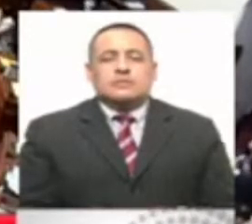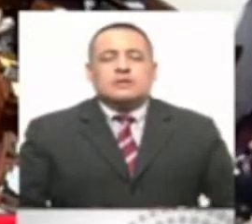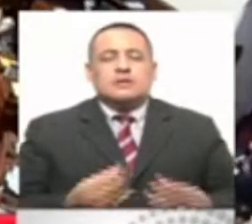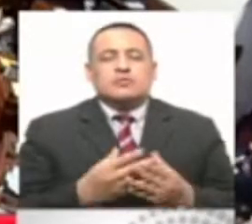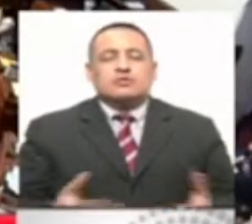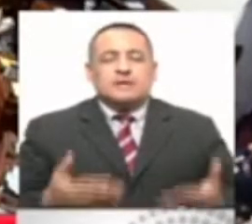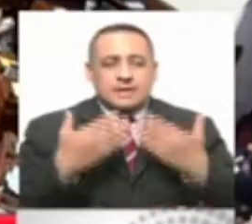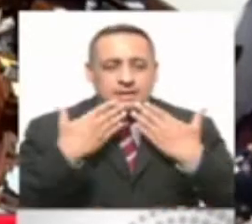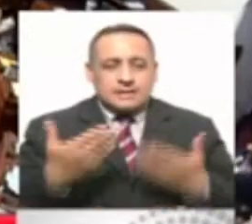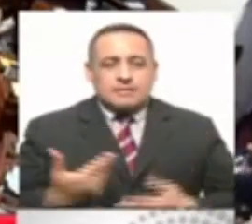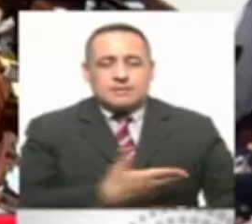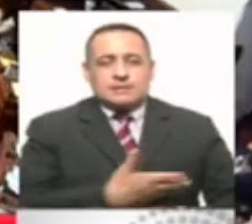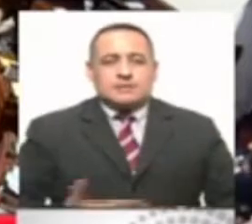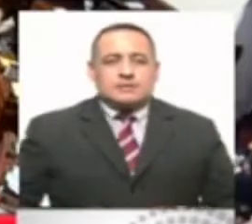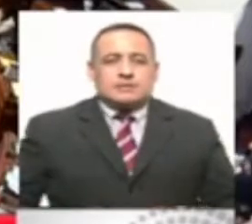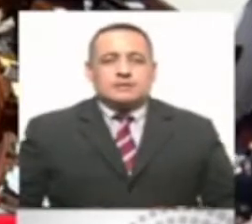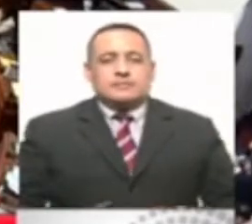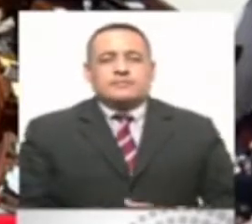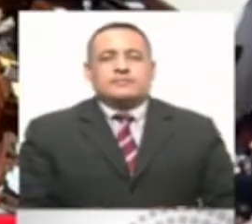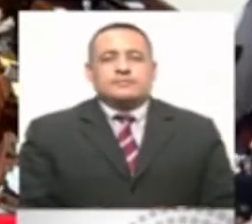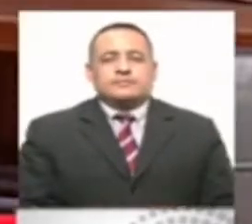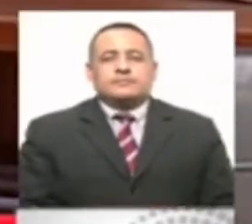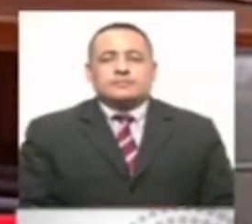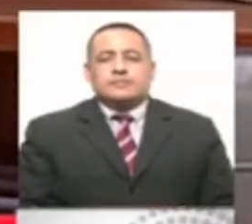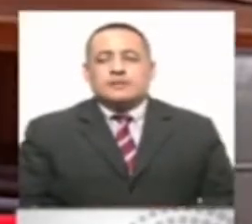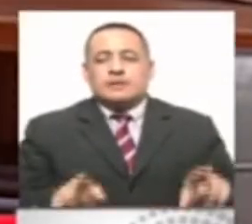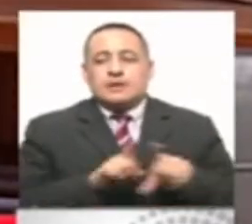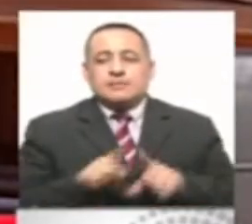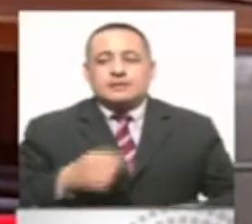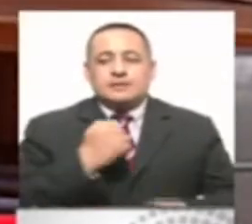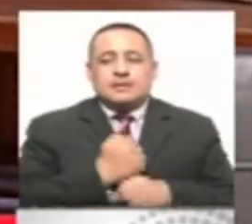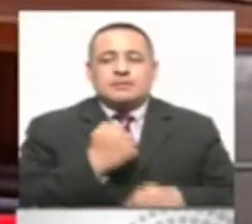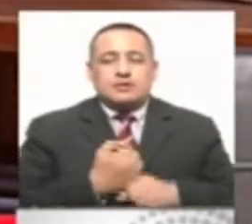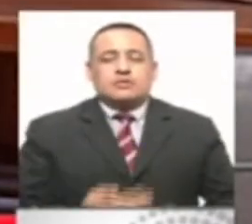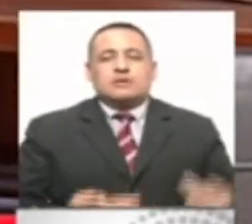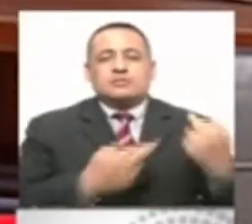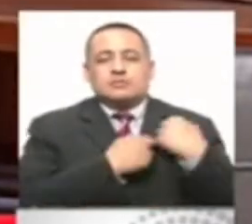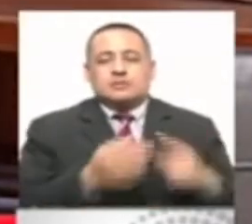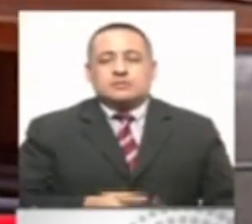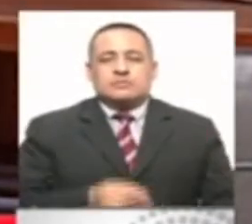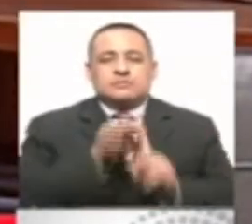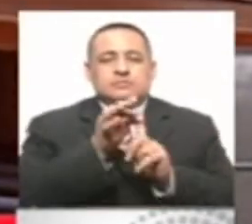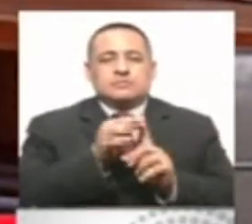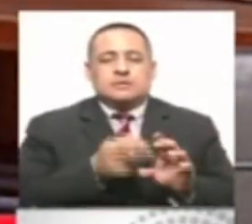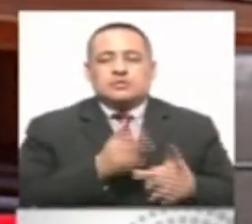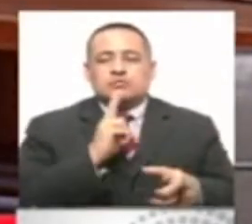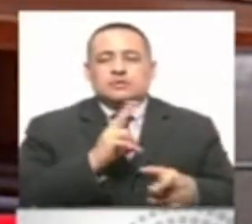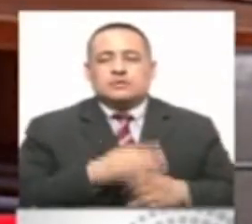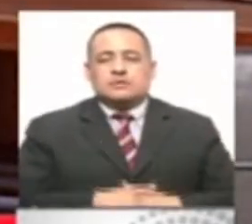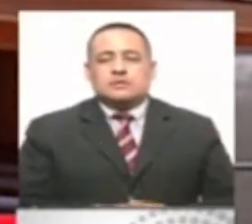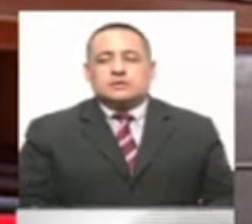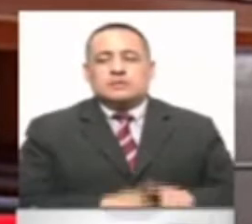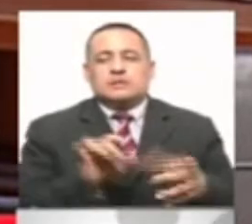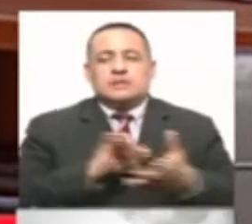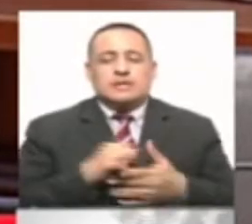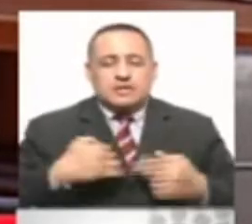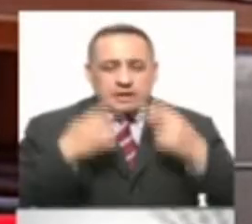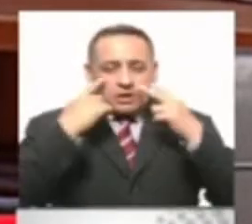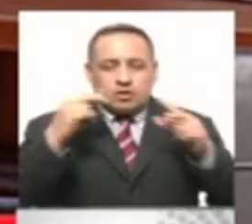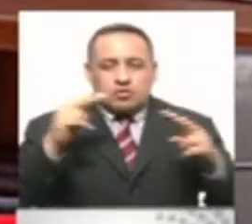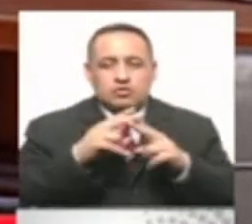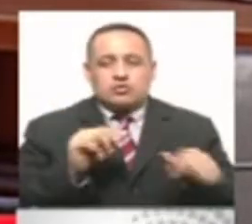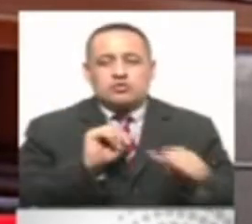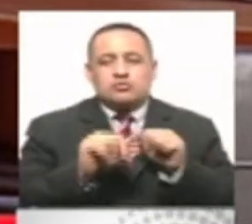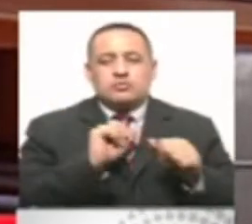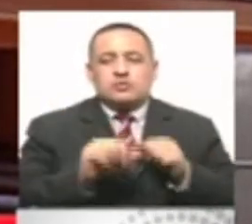Gracias, señora presidenta. En ejercicio de la facultad exclusiva y excluyente que le reconoce el